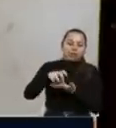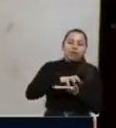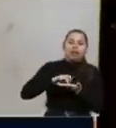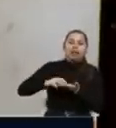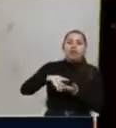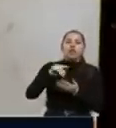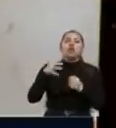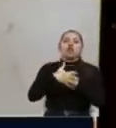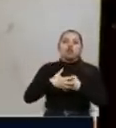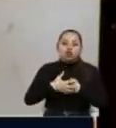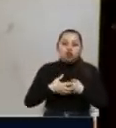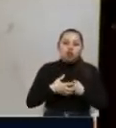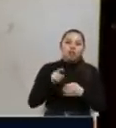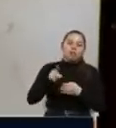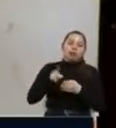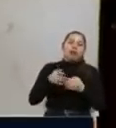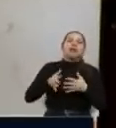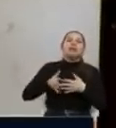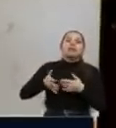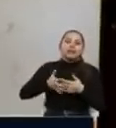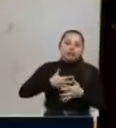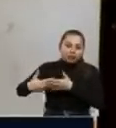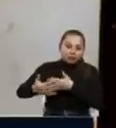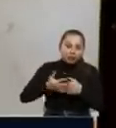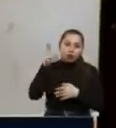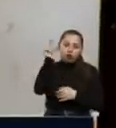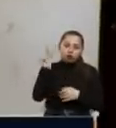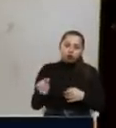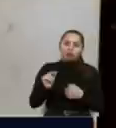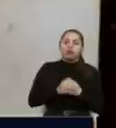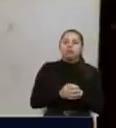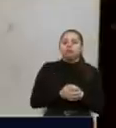Risaralda, San Andrés y Sucre.